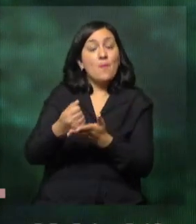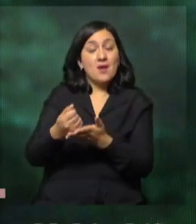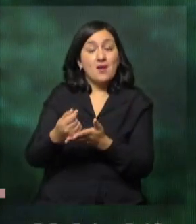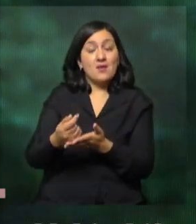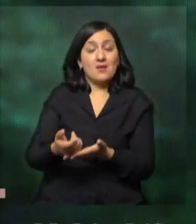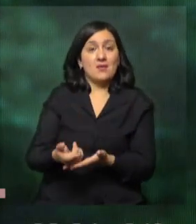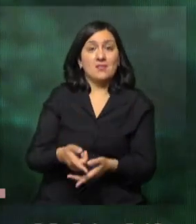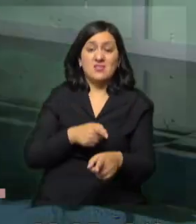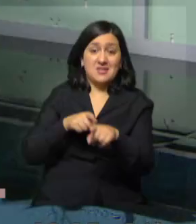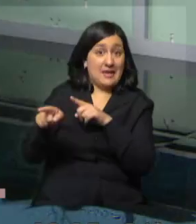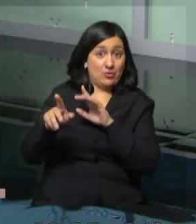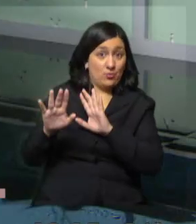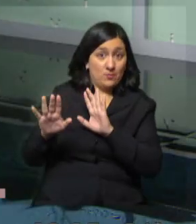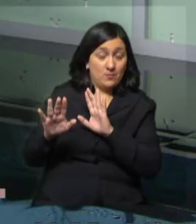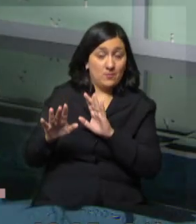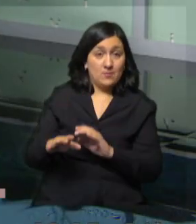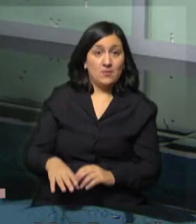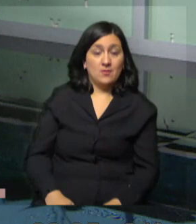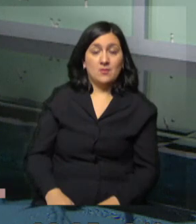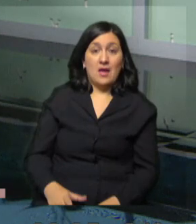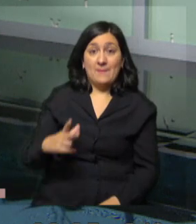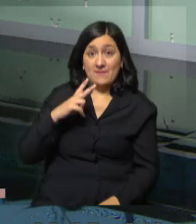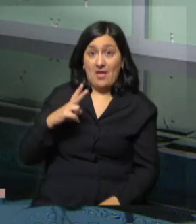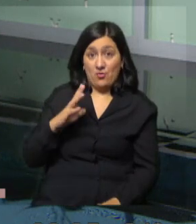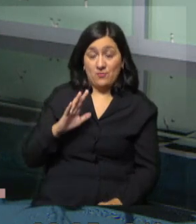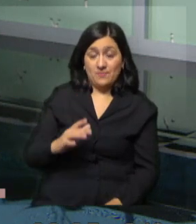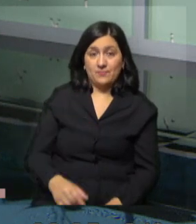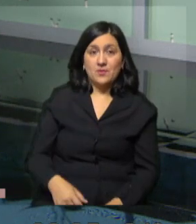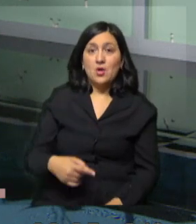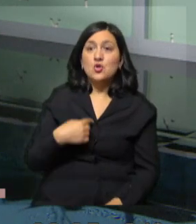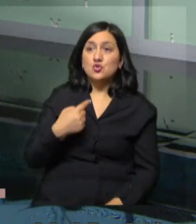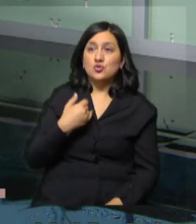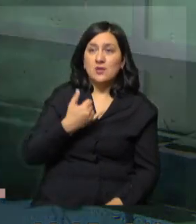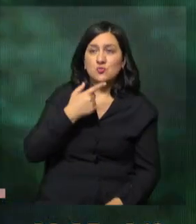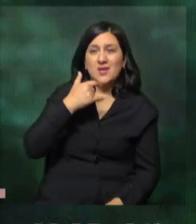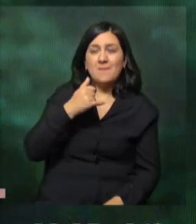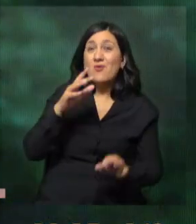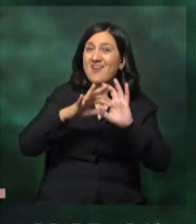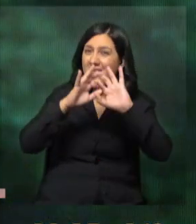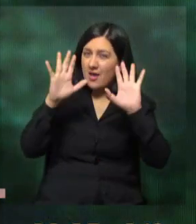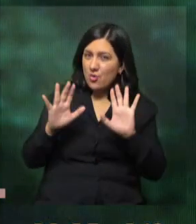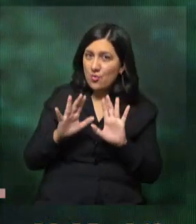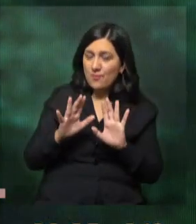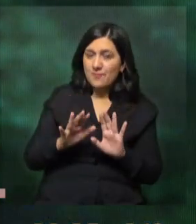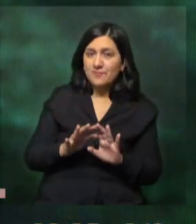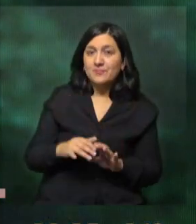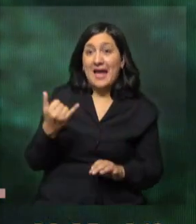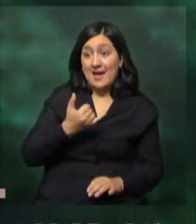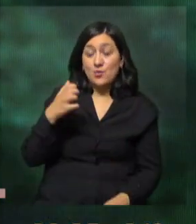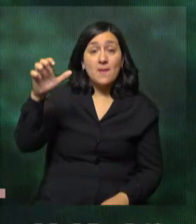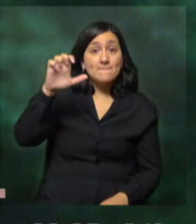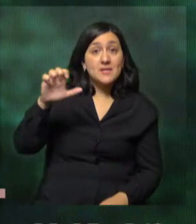generadores. Directamente. Directamente entre ellos. Nosotros tenemos un ejemplo que es muy claro. Hay una